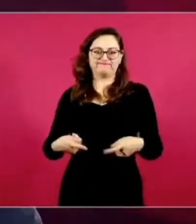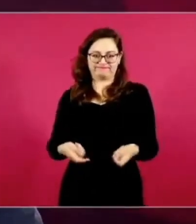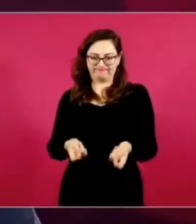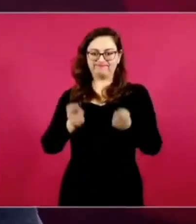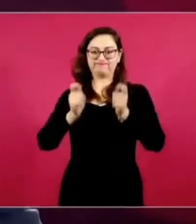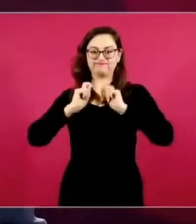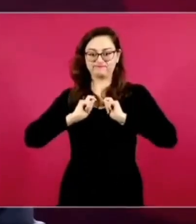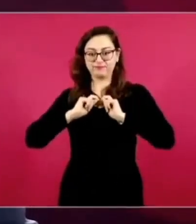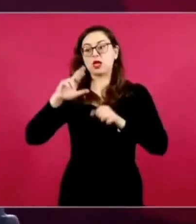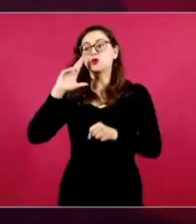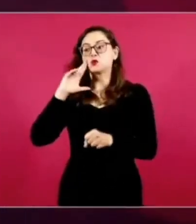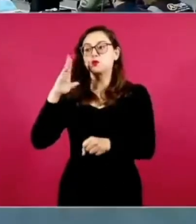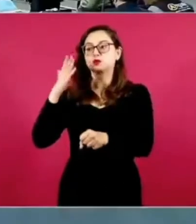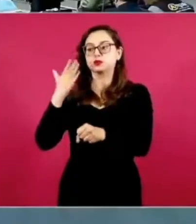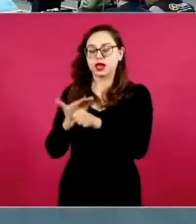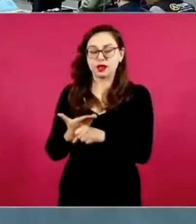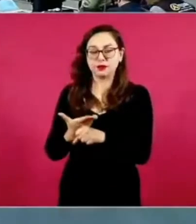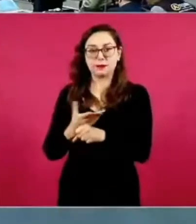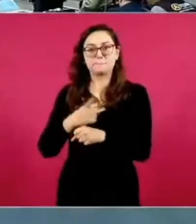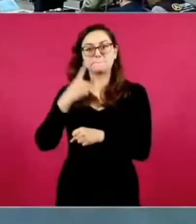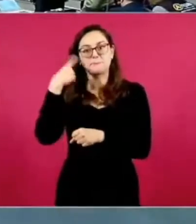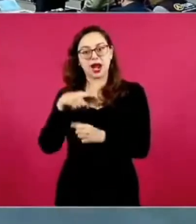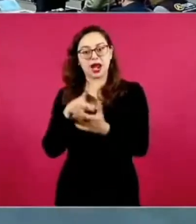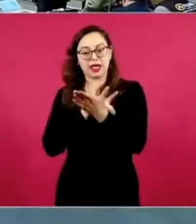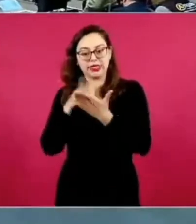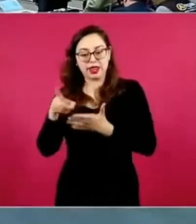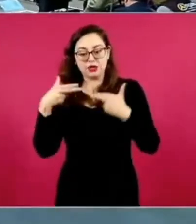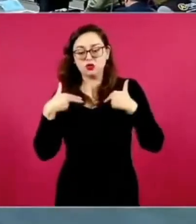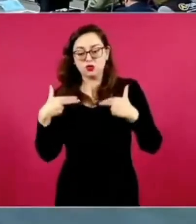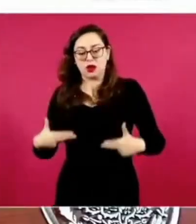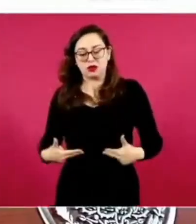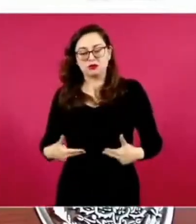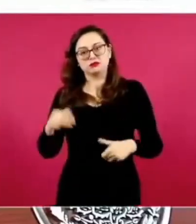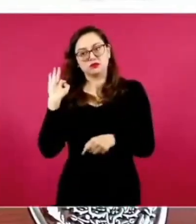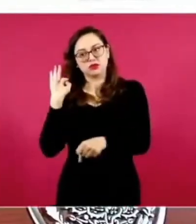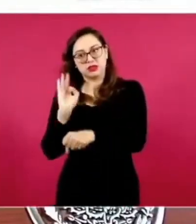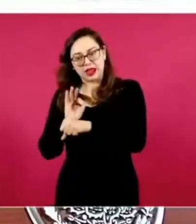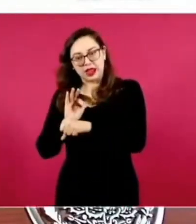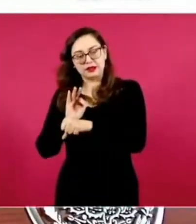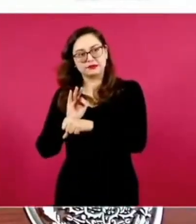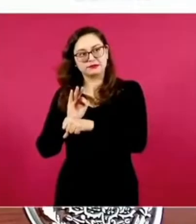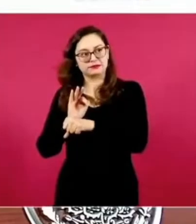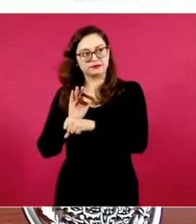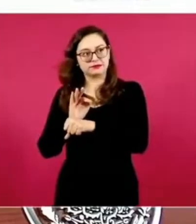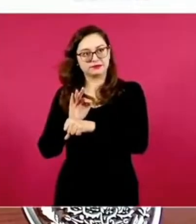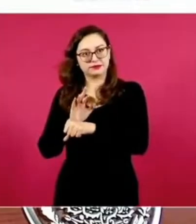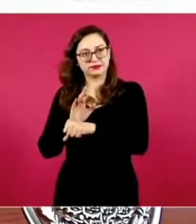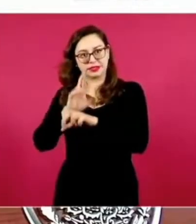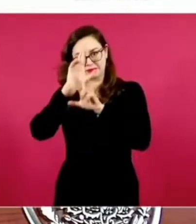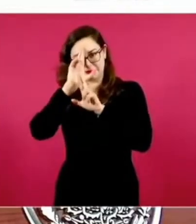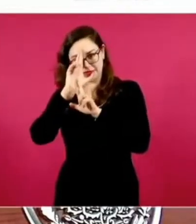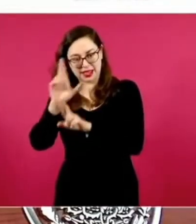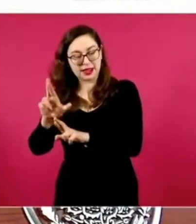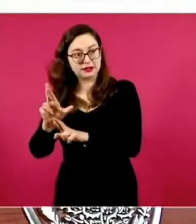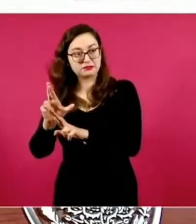porque el principal violador de los derechos humanos es el Estado autoritario.